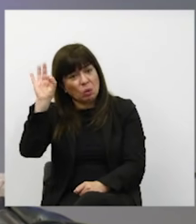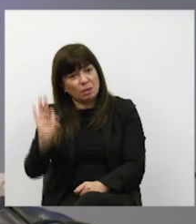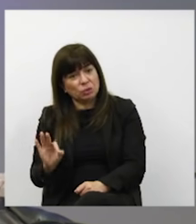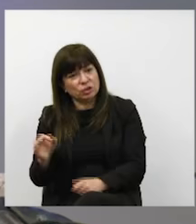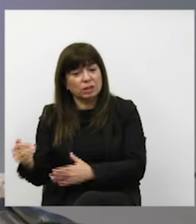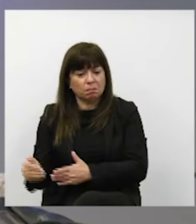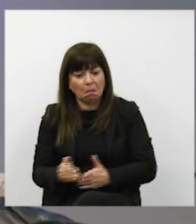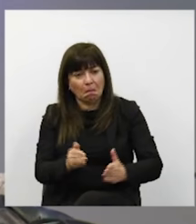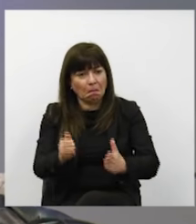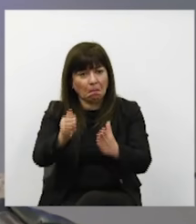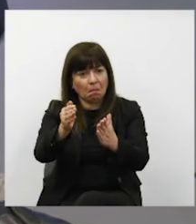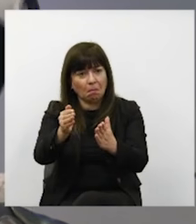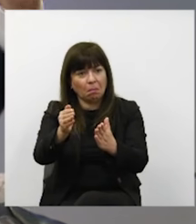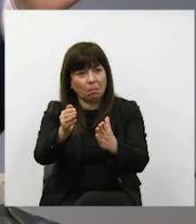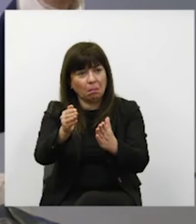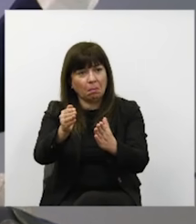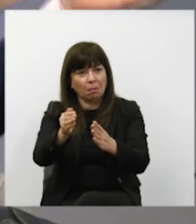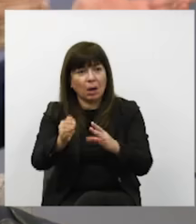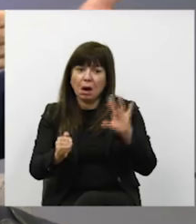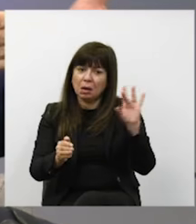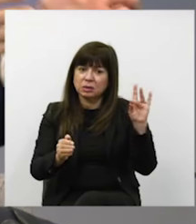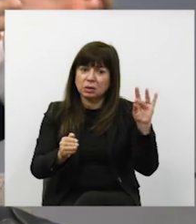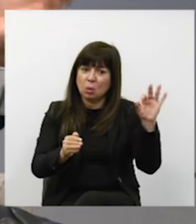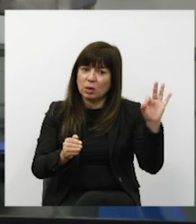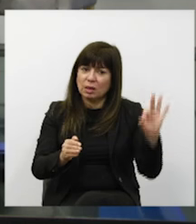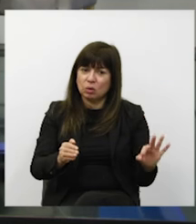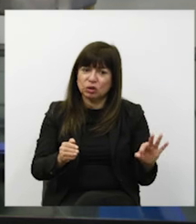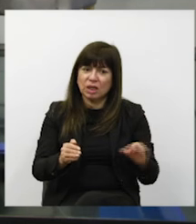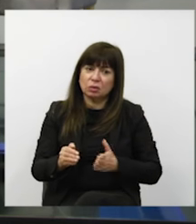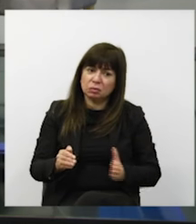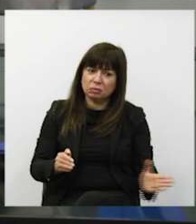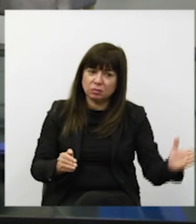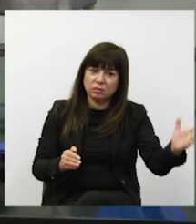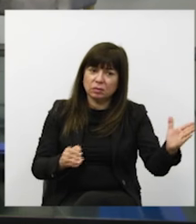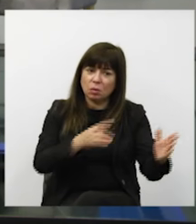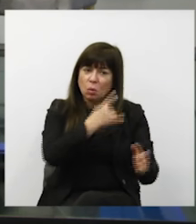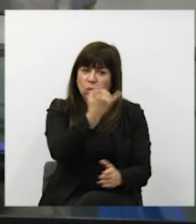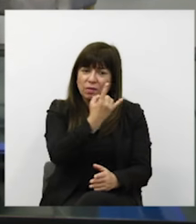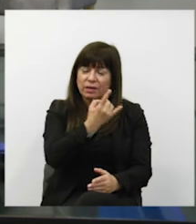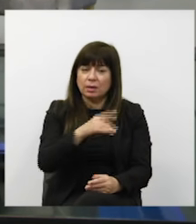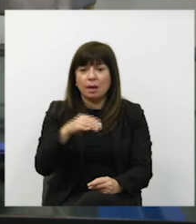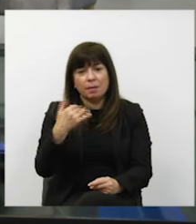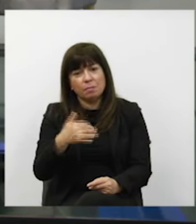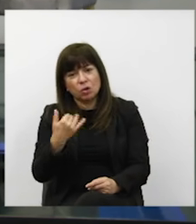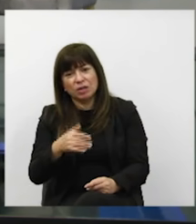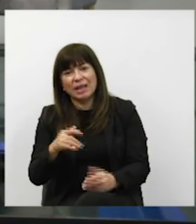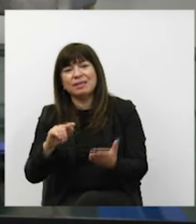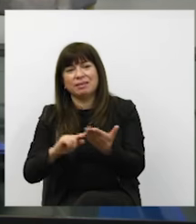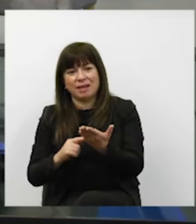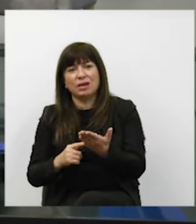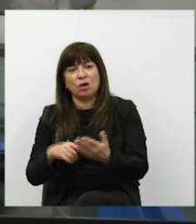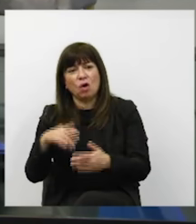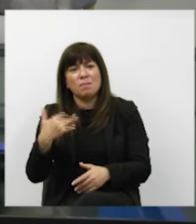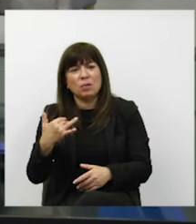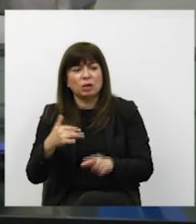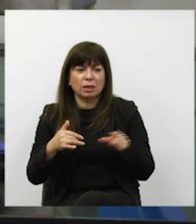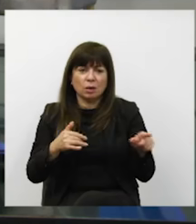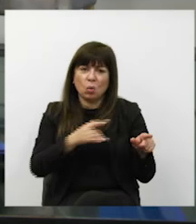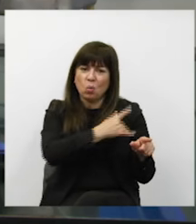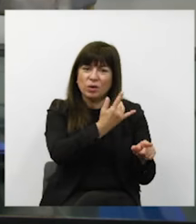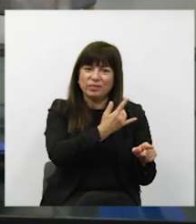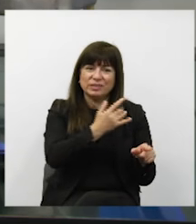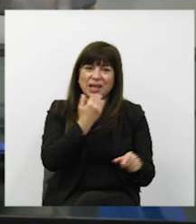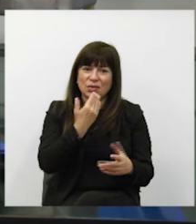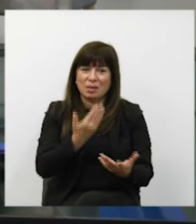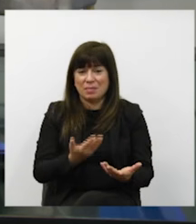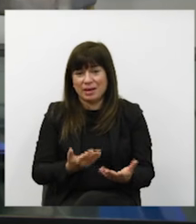siguen ese camino, y el otro 50% sigue el camino universitario, pero es tan legítimo el técnico como el universitario, y probablemente para el dinamismo que se requiere hoy día,